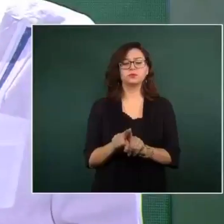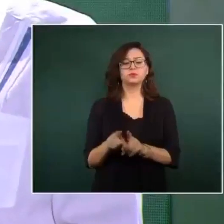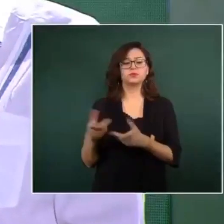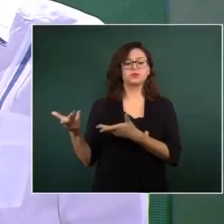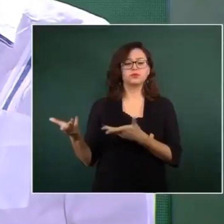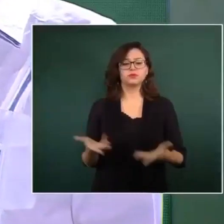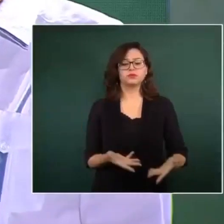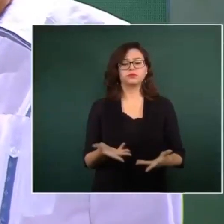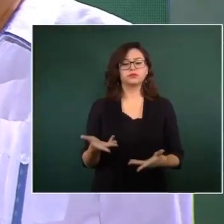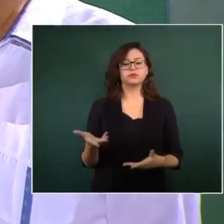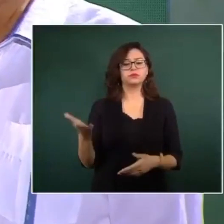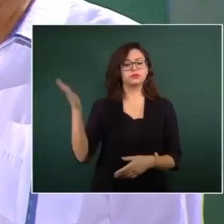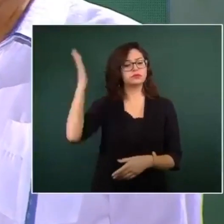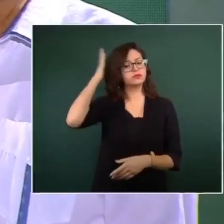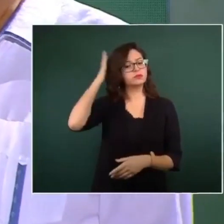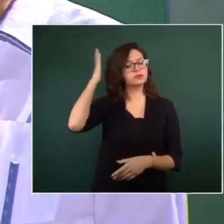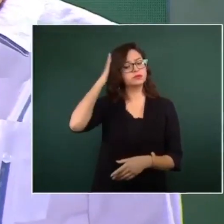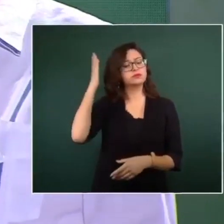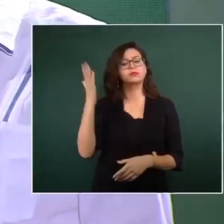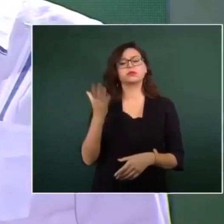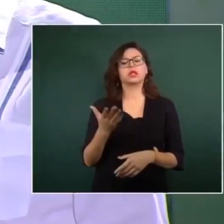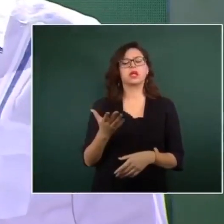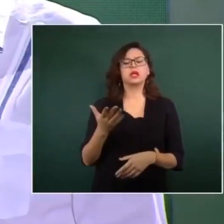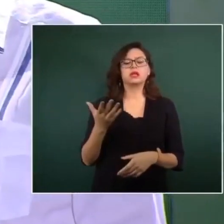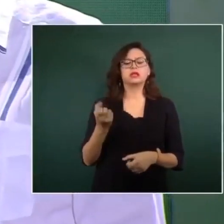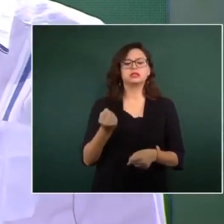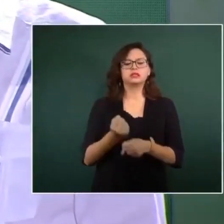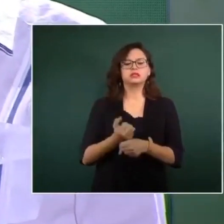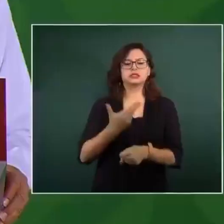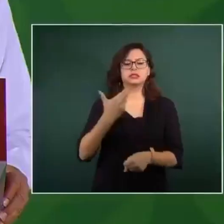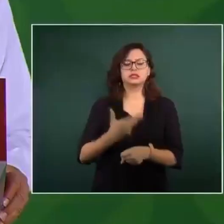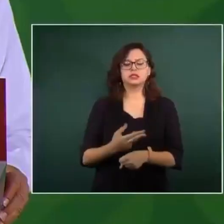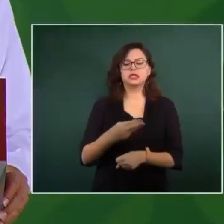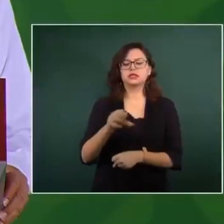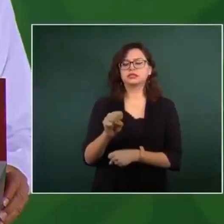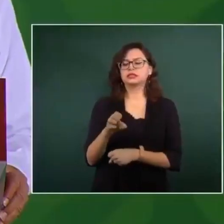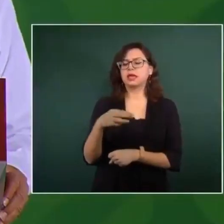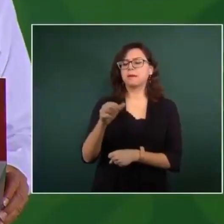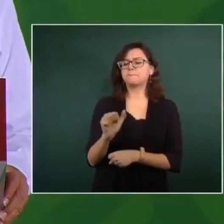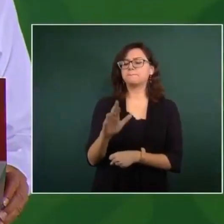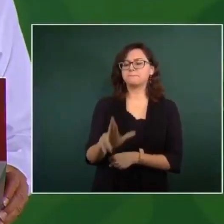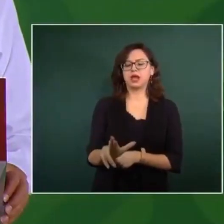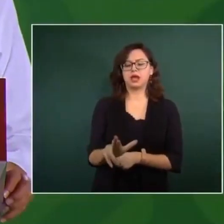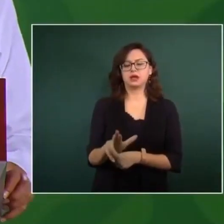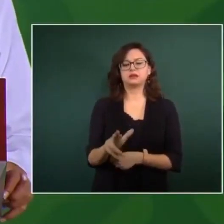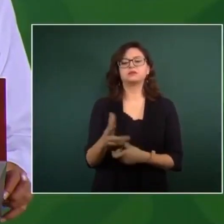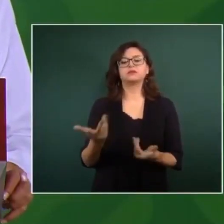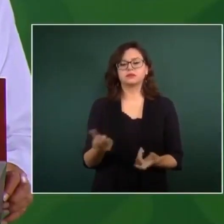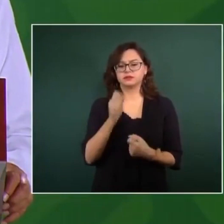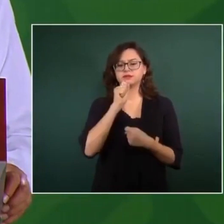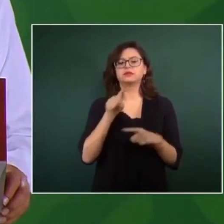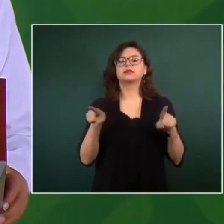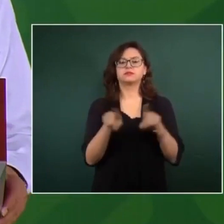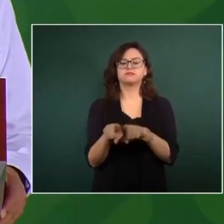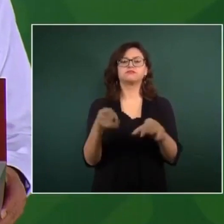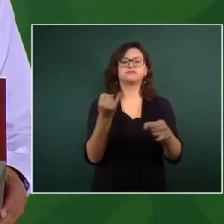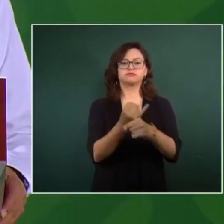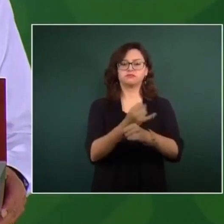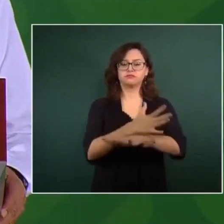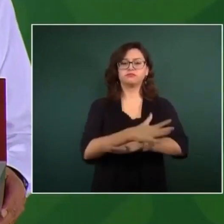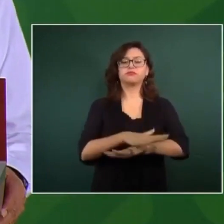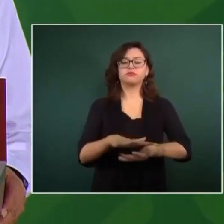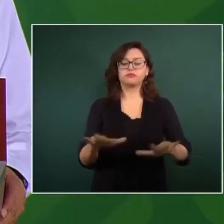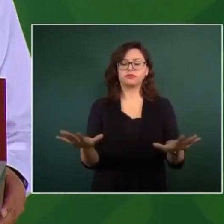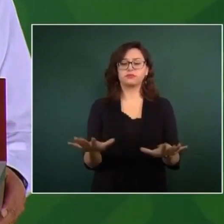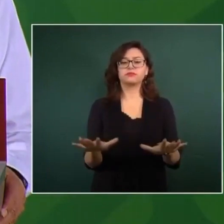calderón quien ayer lo volvió a acusar de emprender una persecución política en su contra dijo que de su parte no hay venganzas ni persecuciones es más